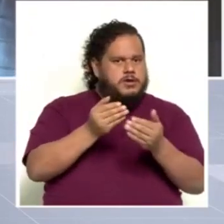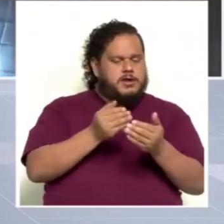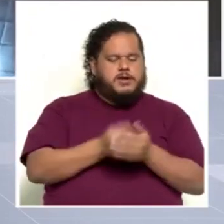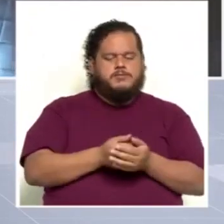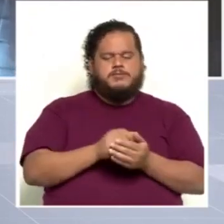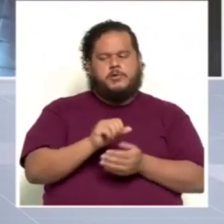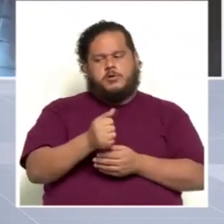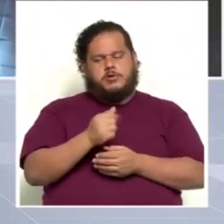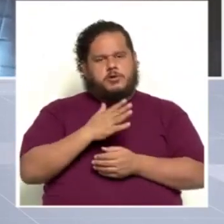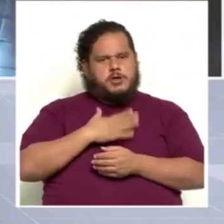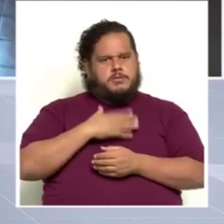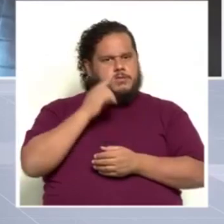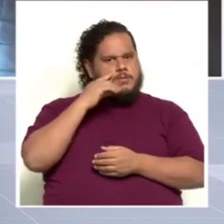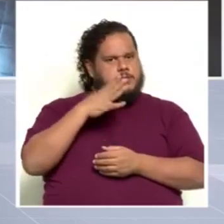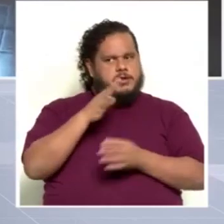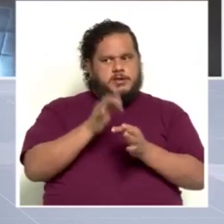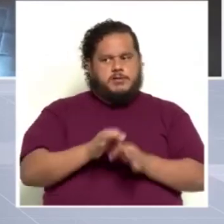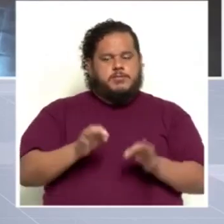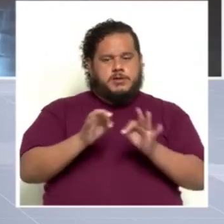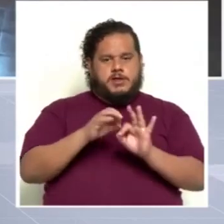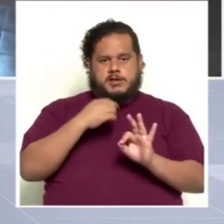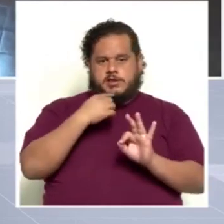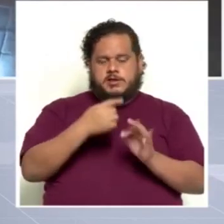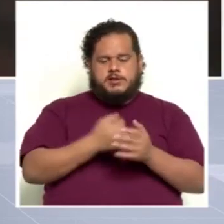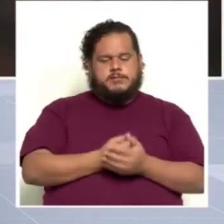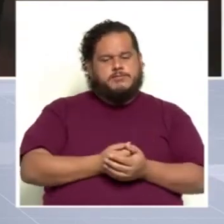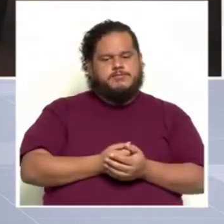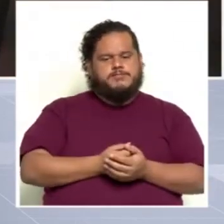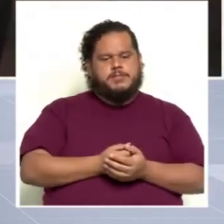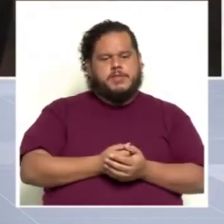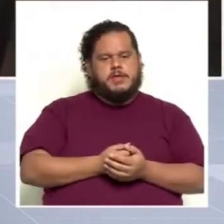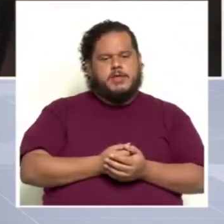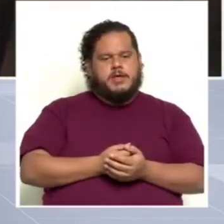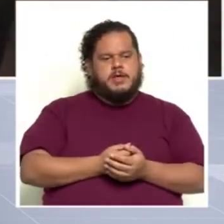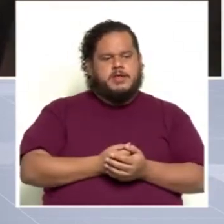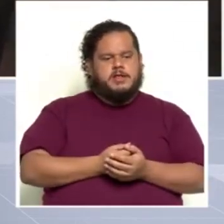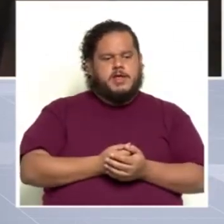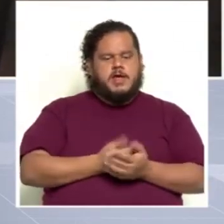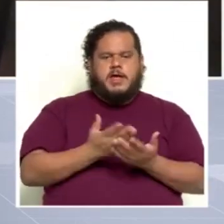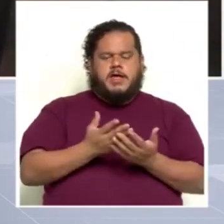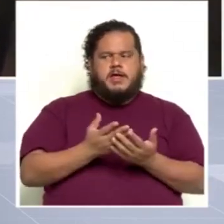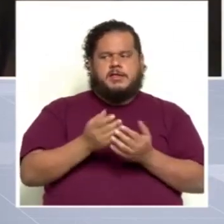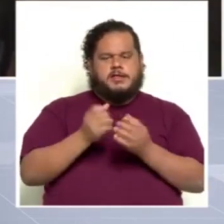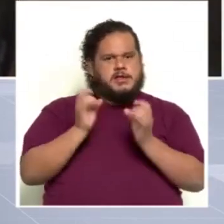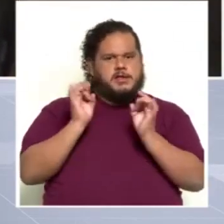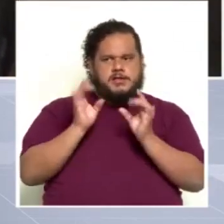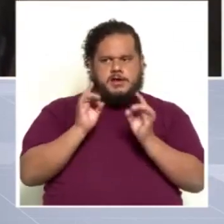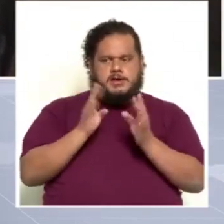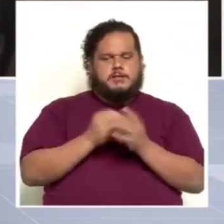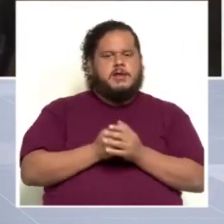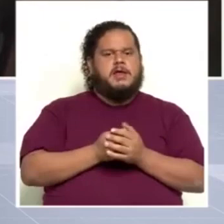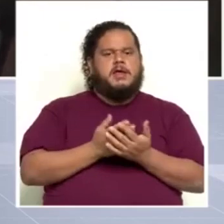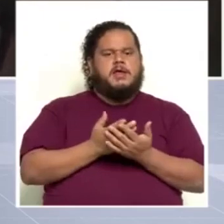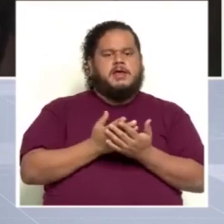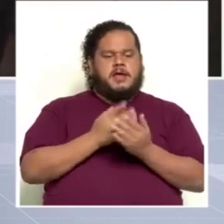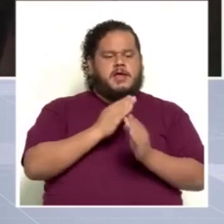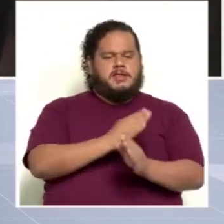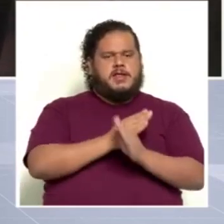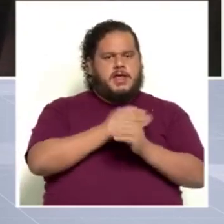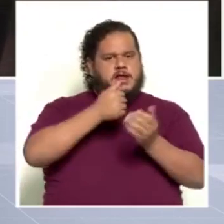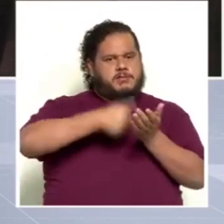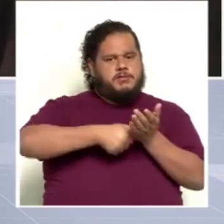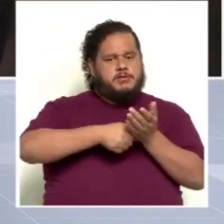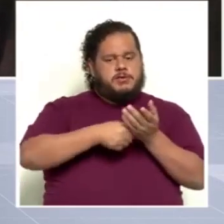me parece muy importante decir es que no deja de ser irónico que este incremento del abstencionismo